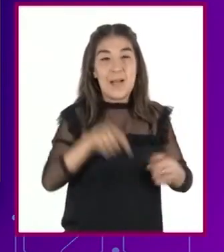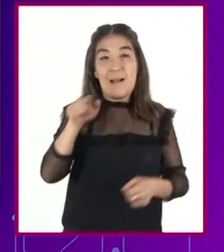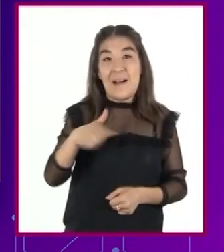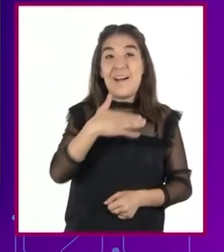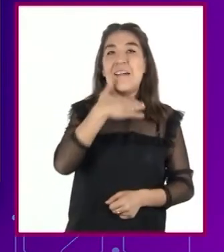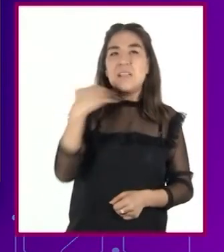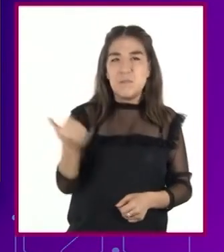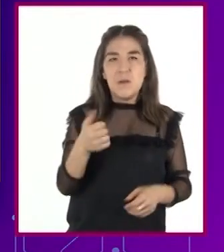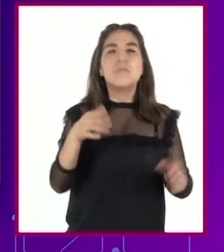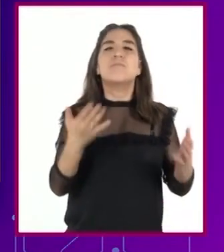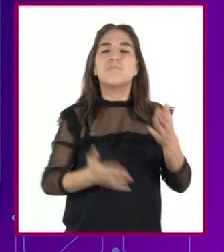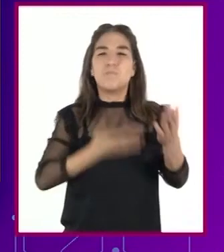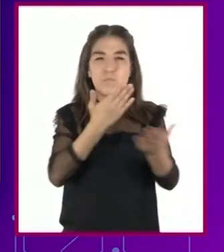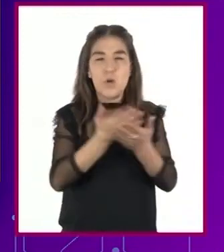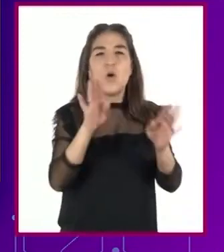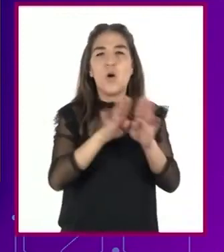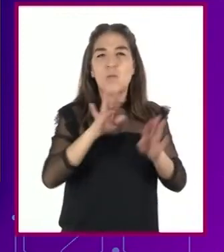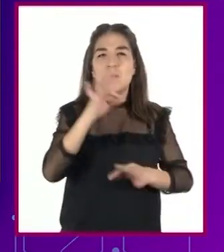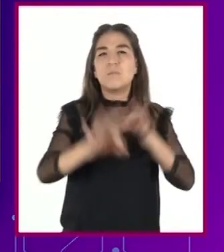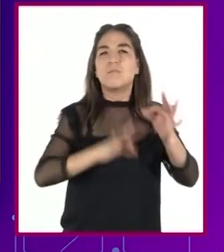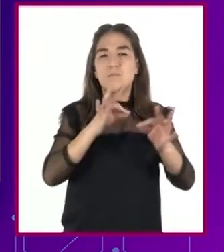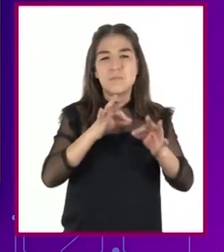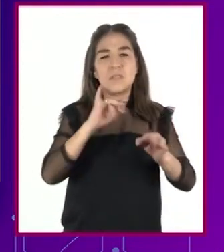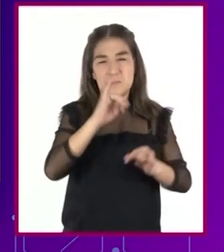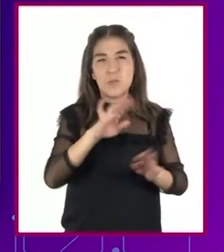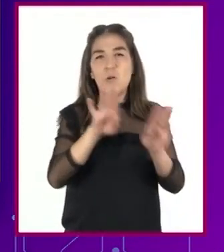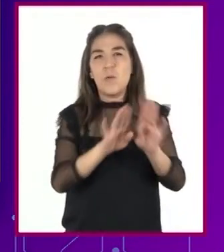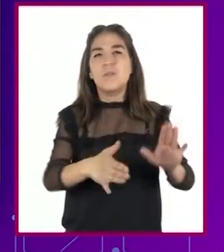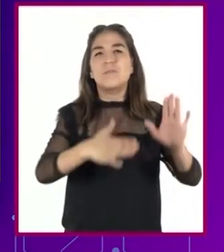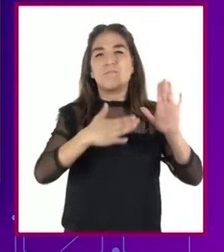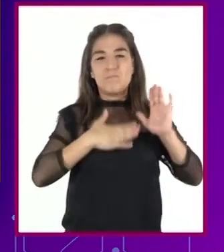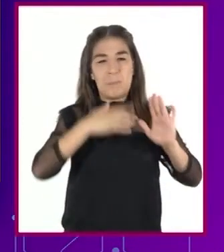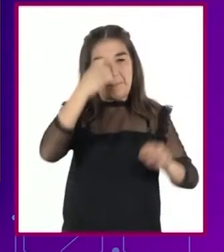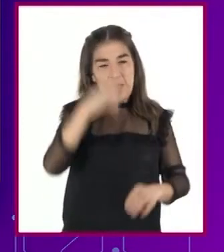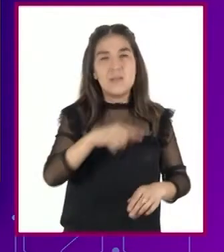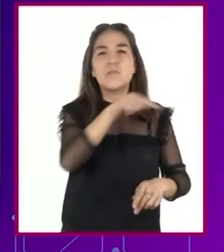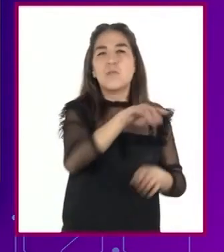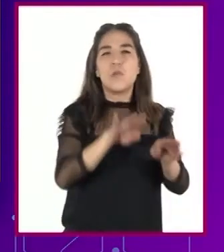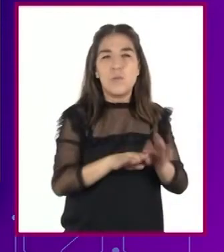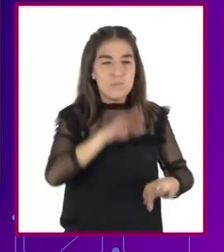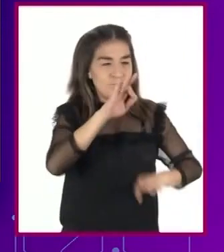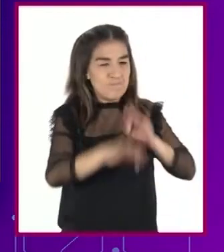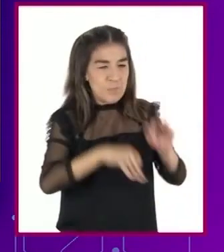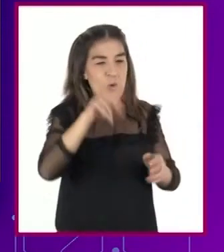se compromete a que sean reparados todos los daños causados a la población